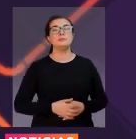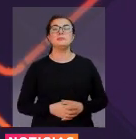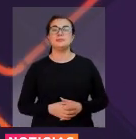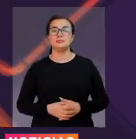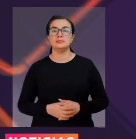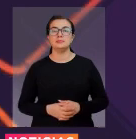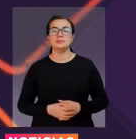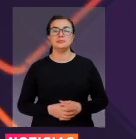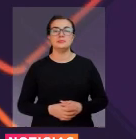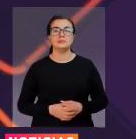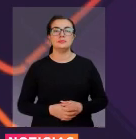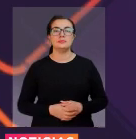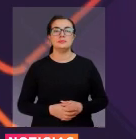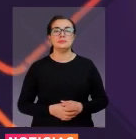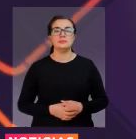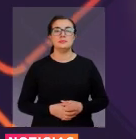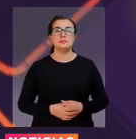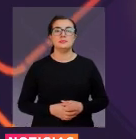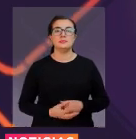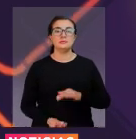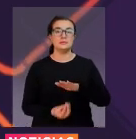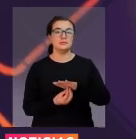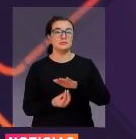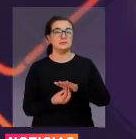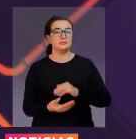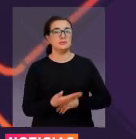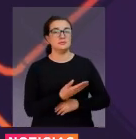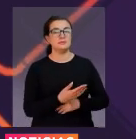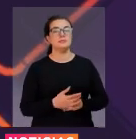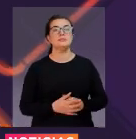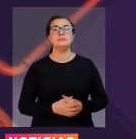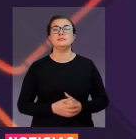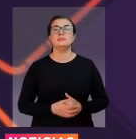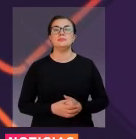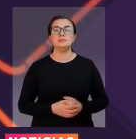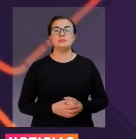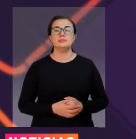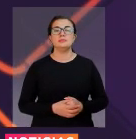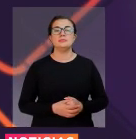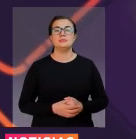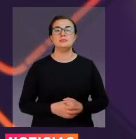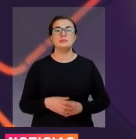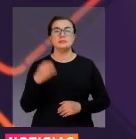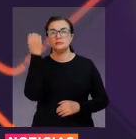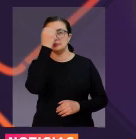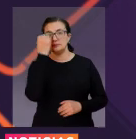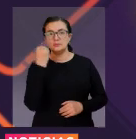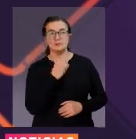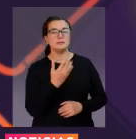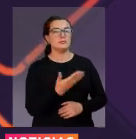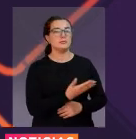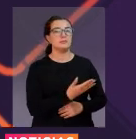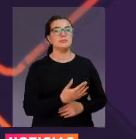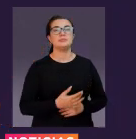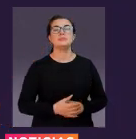Veracruz. En Usaquén, en el barrio Bosque de Pinos 3. Y en Soacha, en 3 barrios del